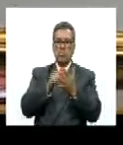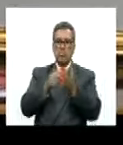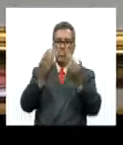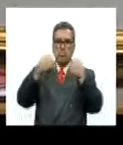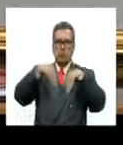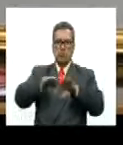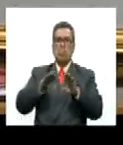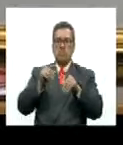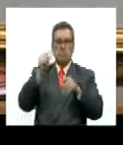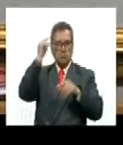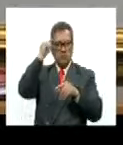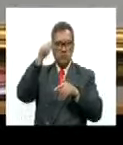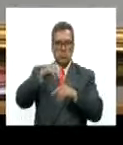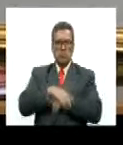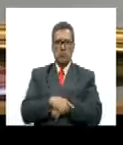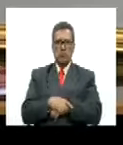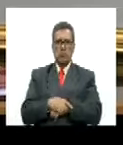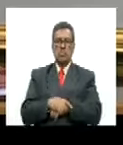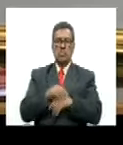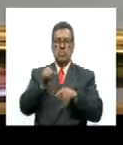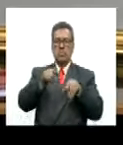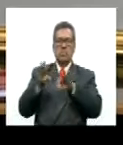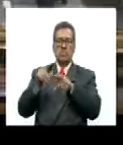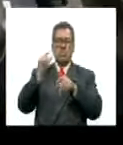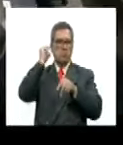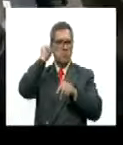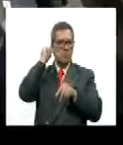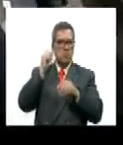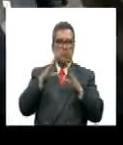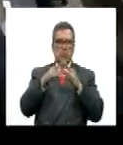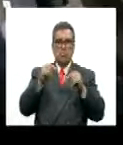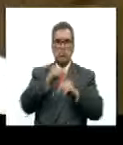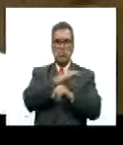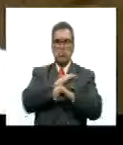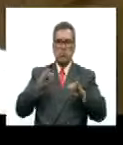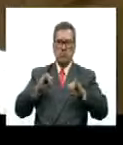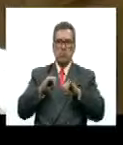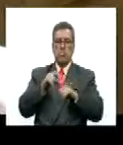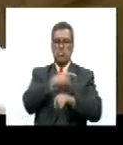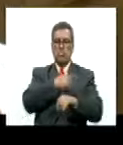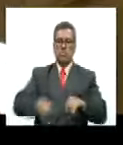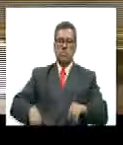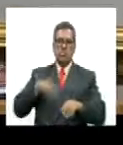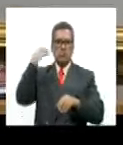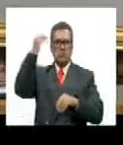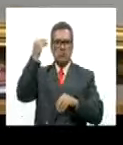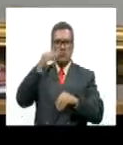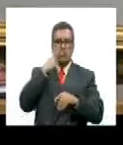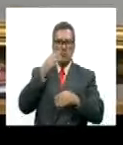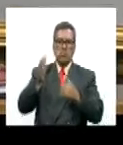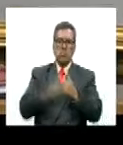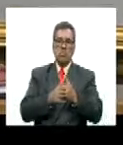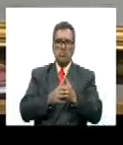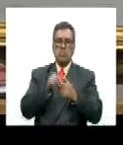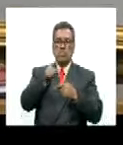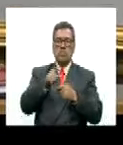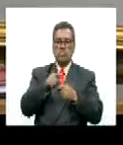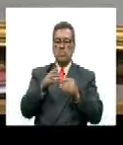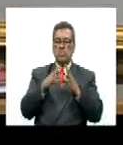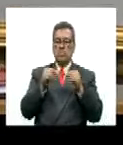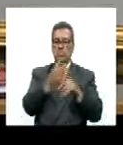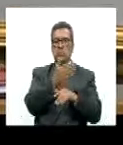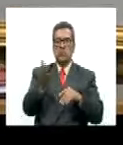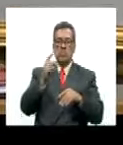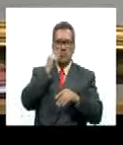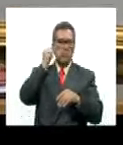Siguiente punto del orden del día, ciudadana secretaria. Es todo, ciudadano presidente. En consecuencia se cierra la sesión y quedan todas